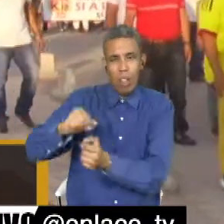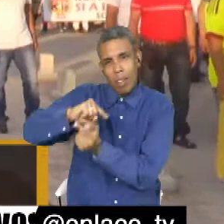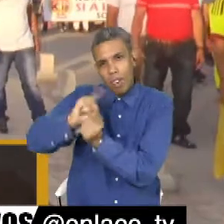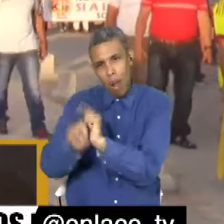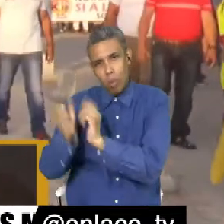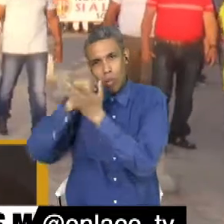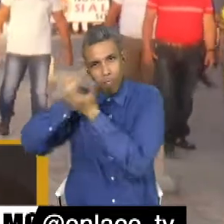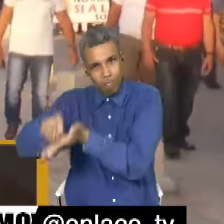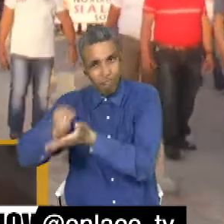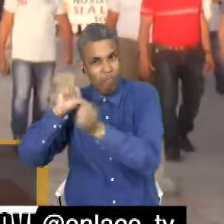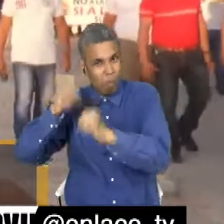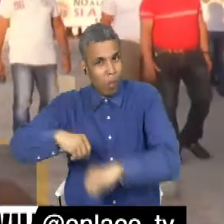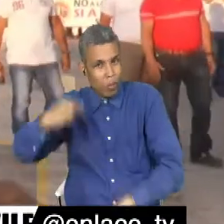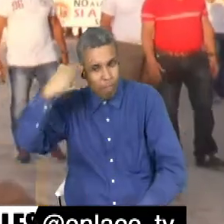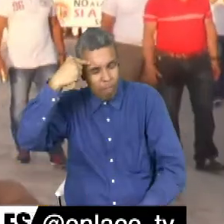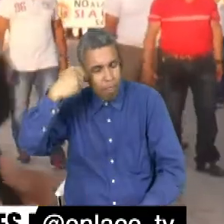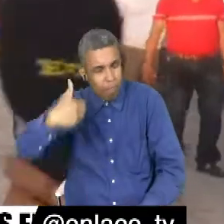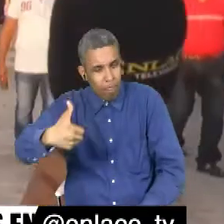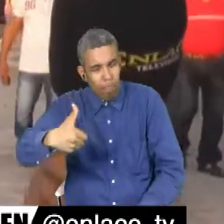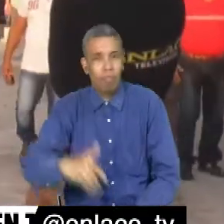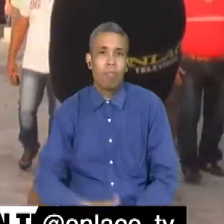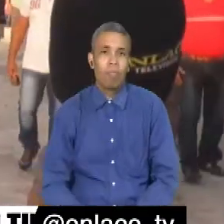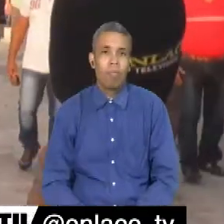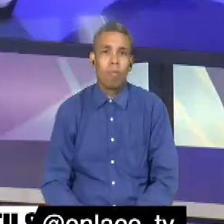construcción de esa región tan hermosa en nuestro país.